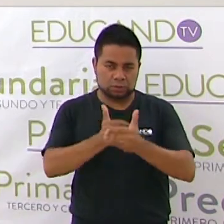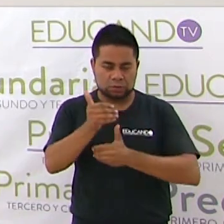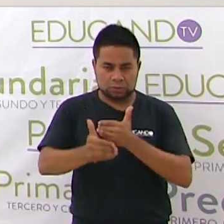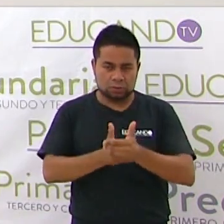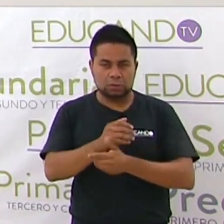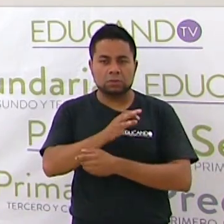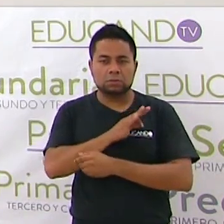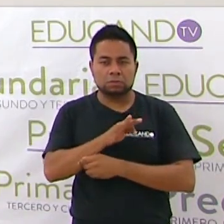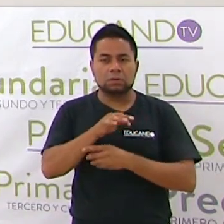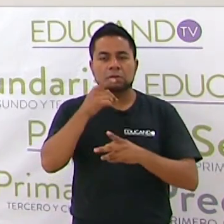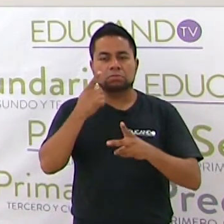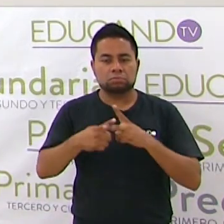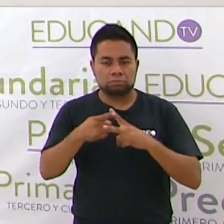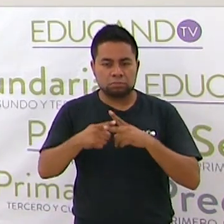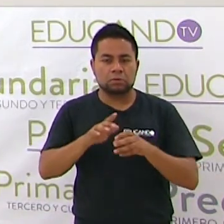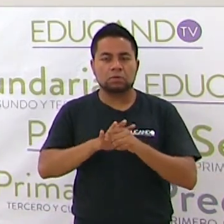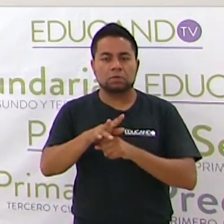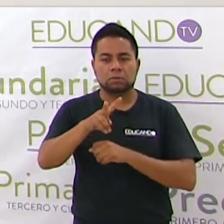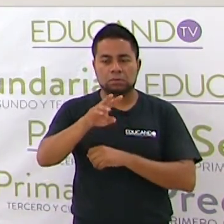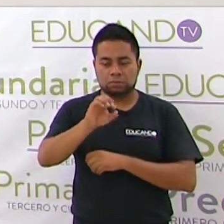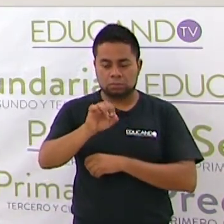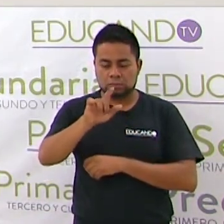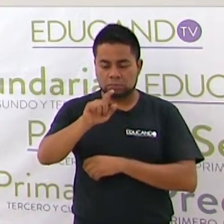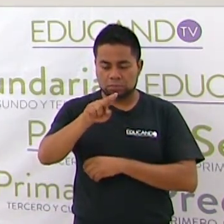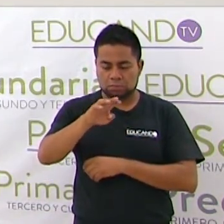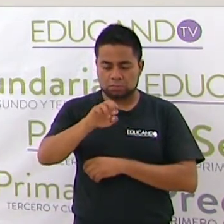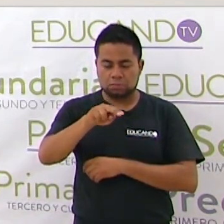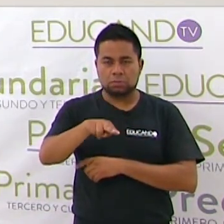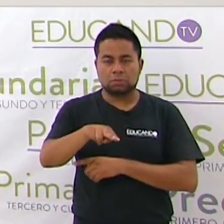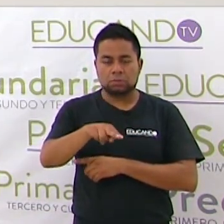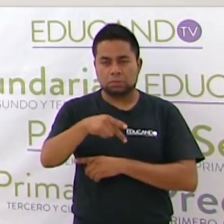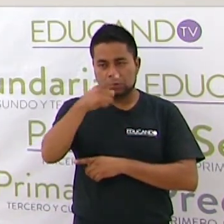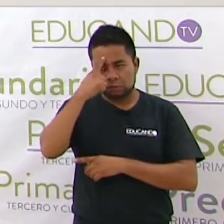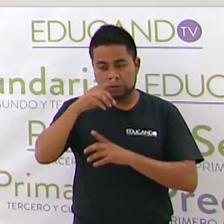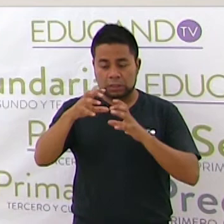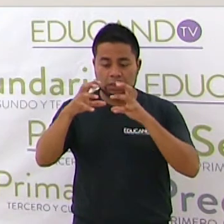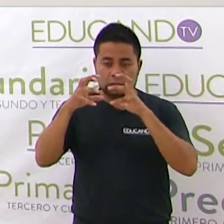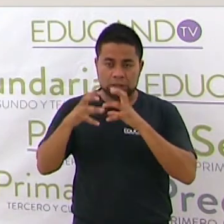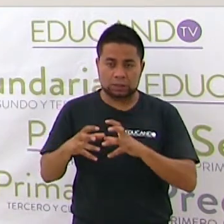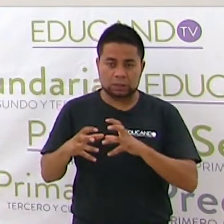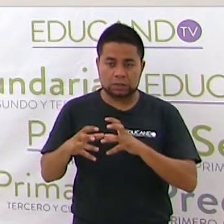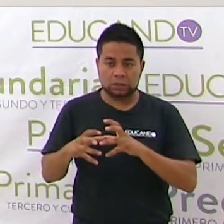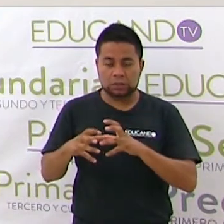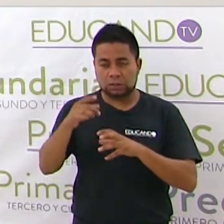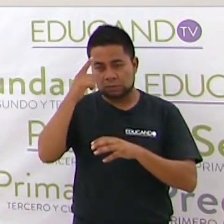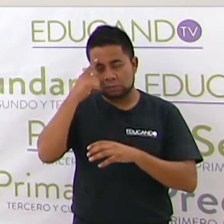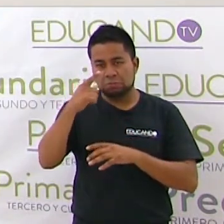y poder calcular el volumen de una esfera